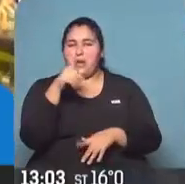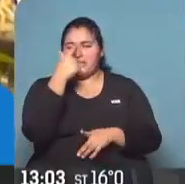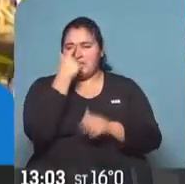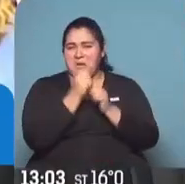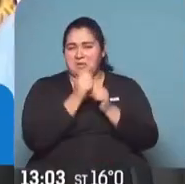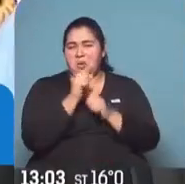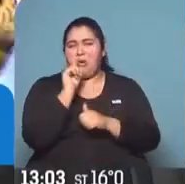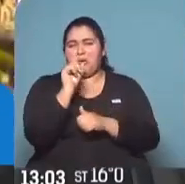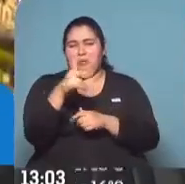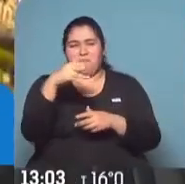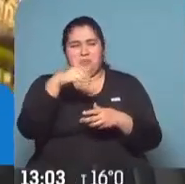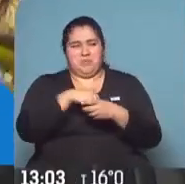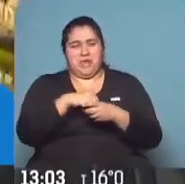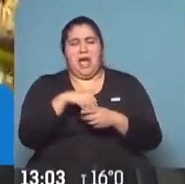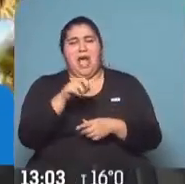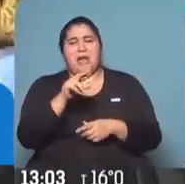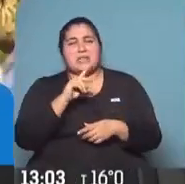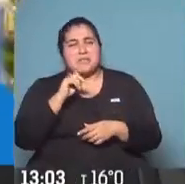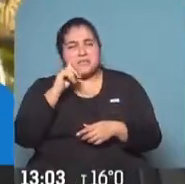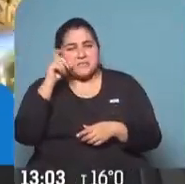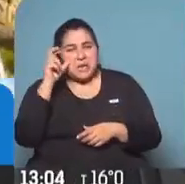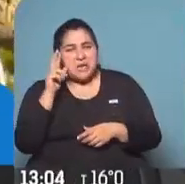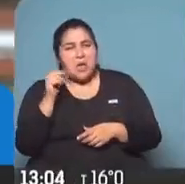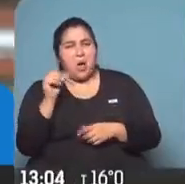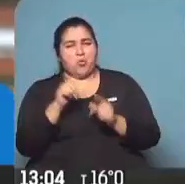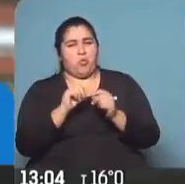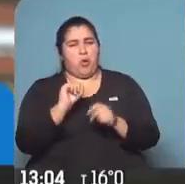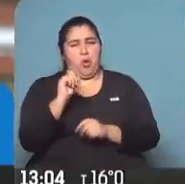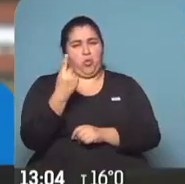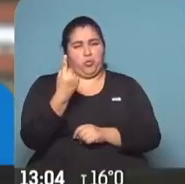tiempo de arte tomás